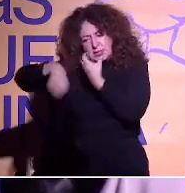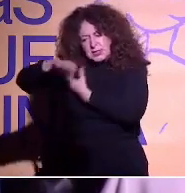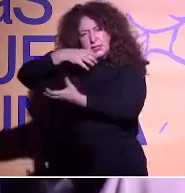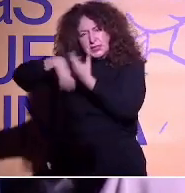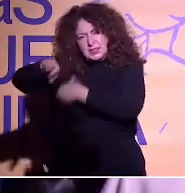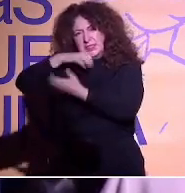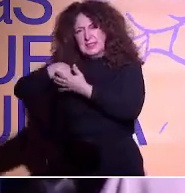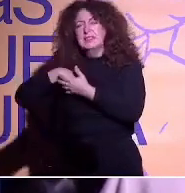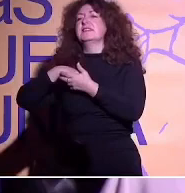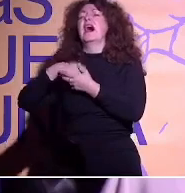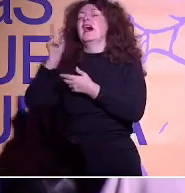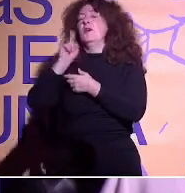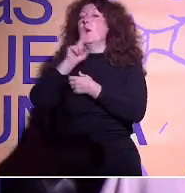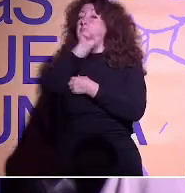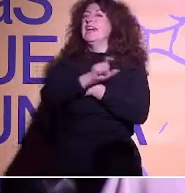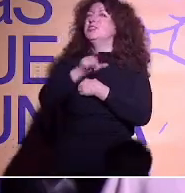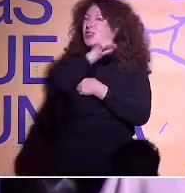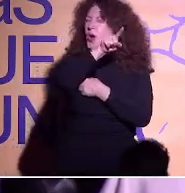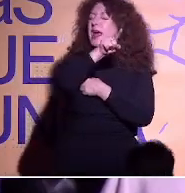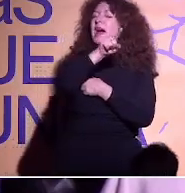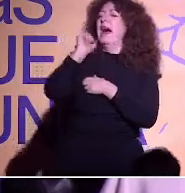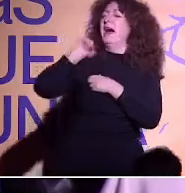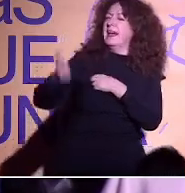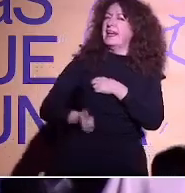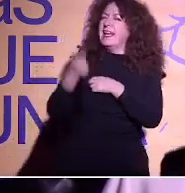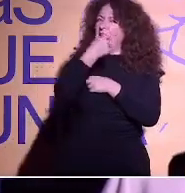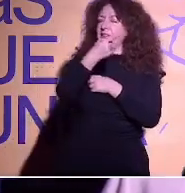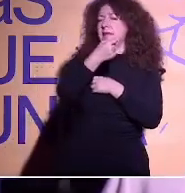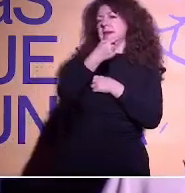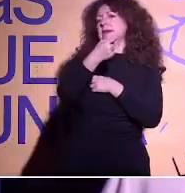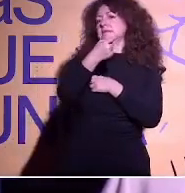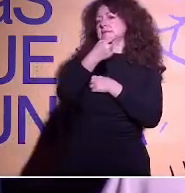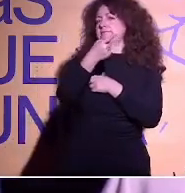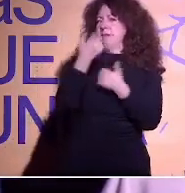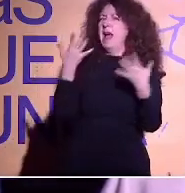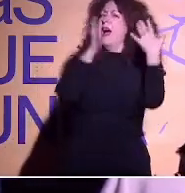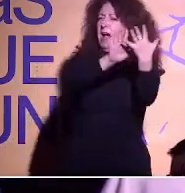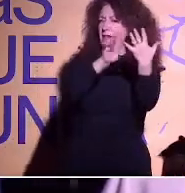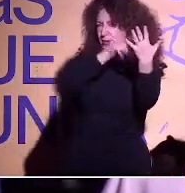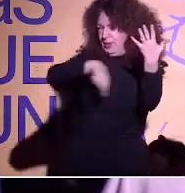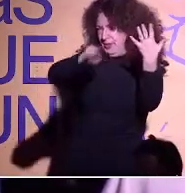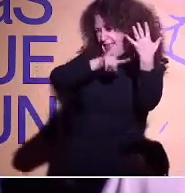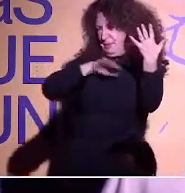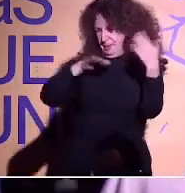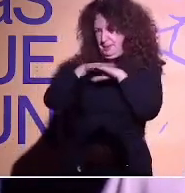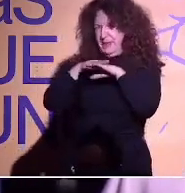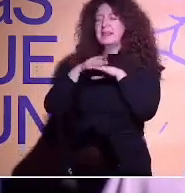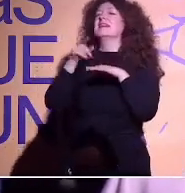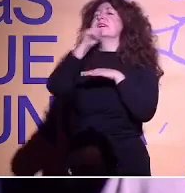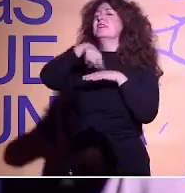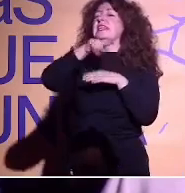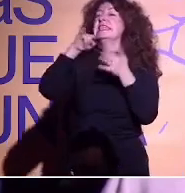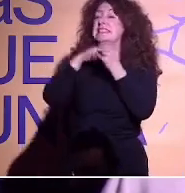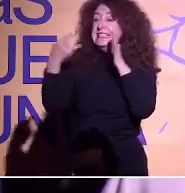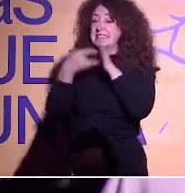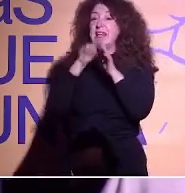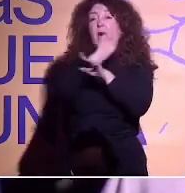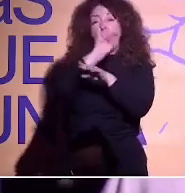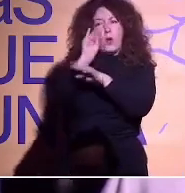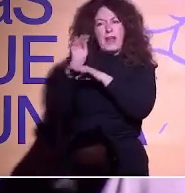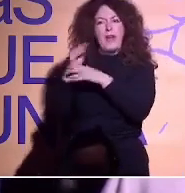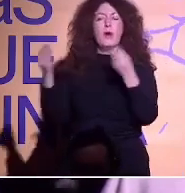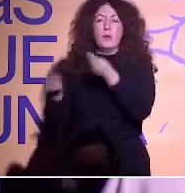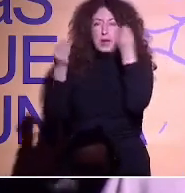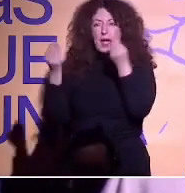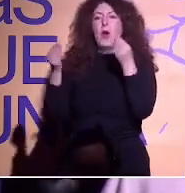son los ricos solo así Sí vamos a poder construir un verdadero sistema de cuidados que atienda la enorme